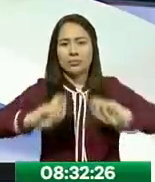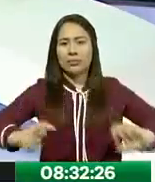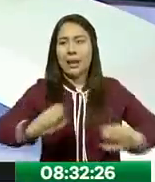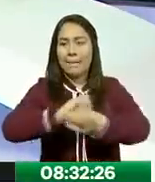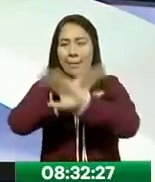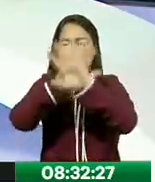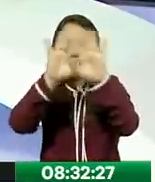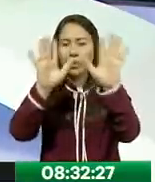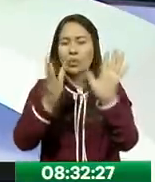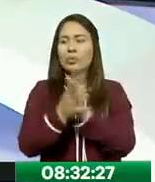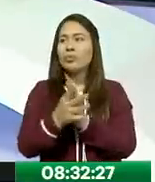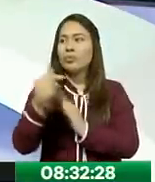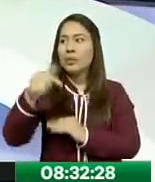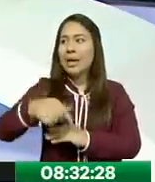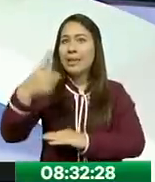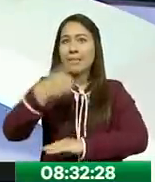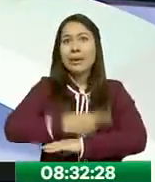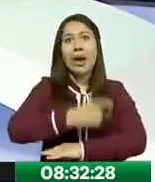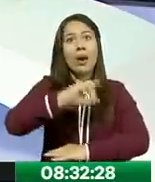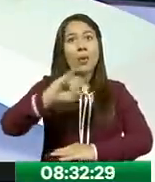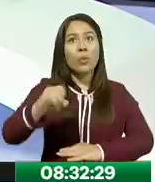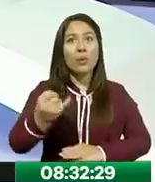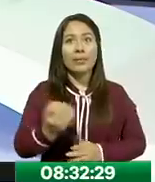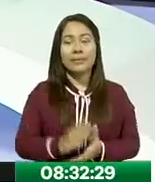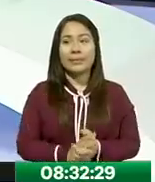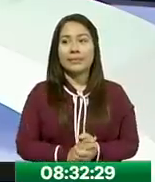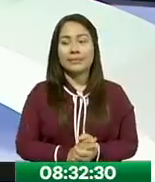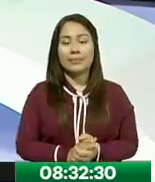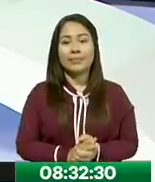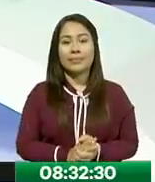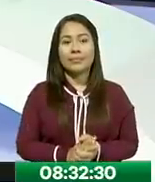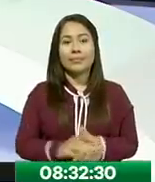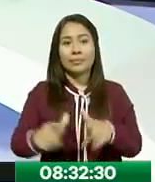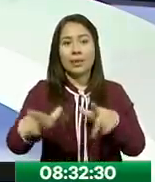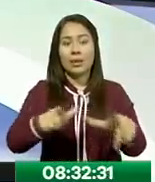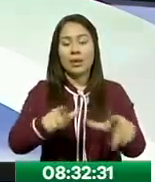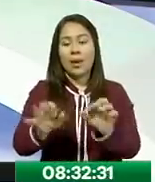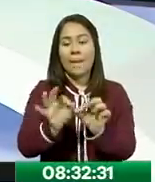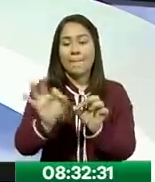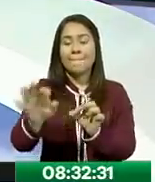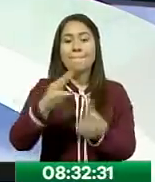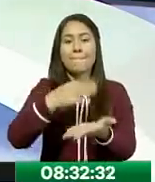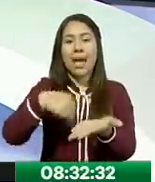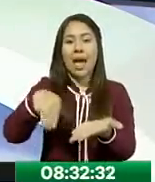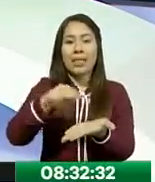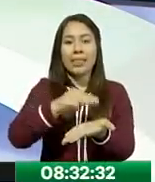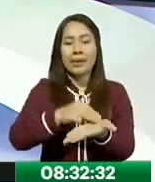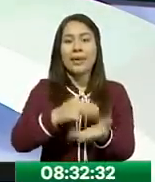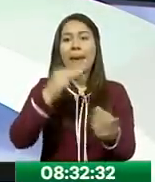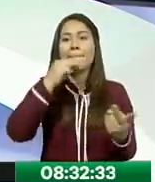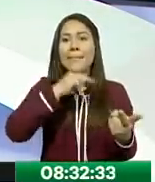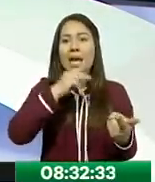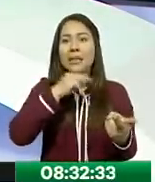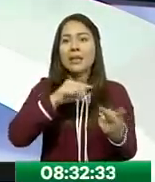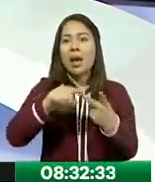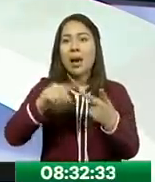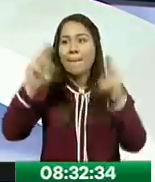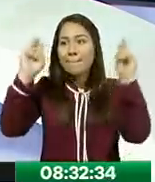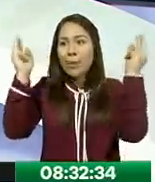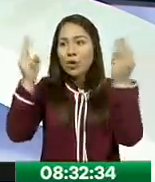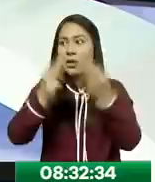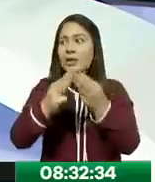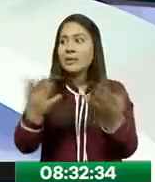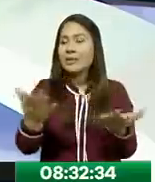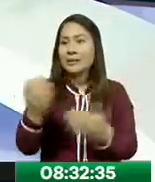este día jueves en los cantones Manavitas de Montecristi y Manta.